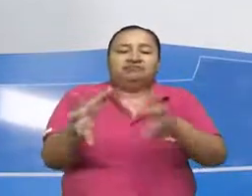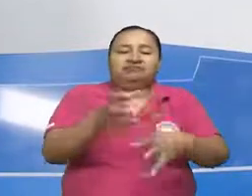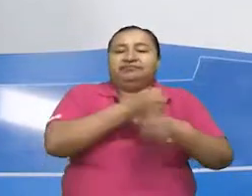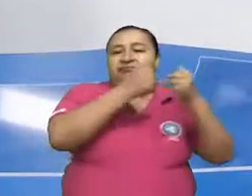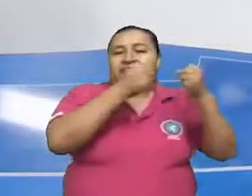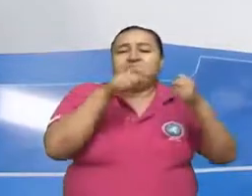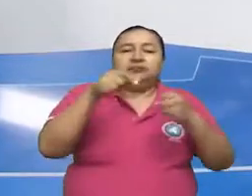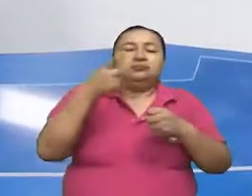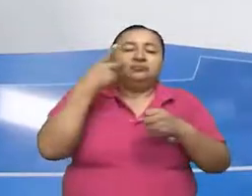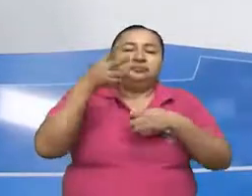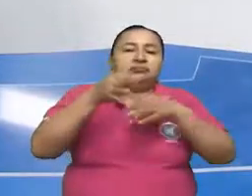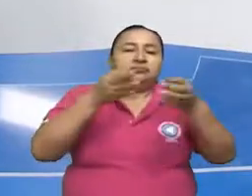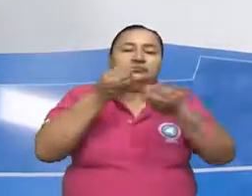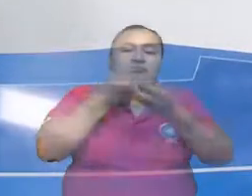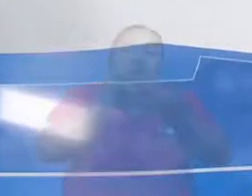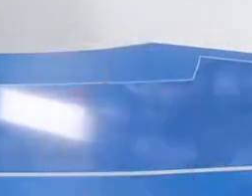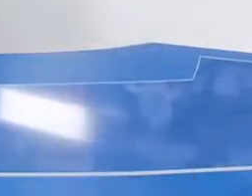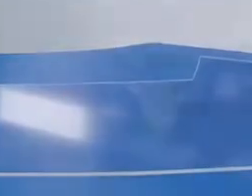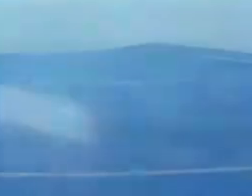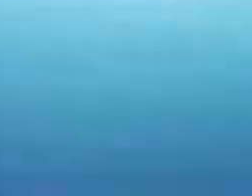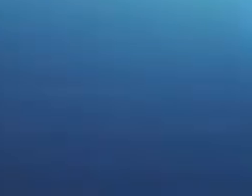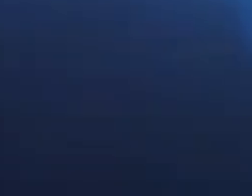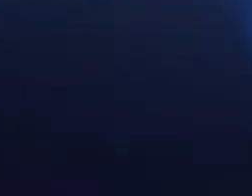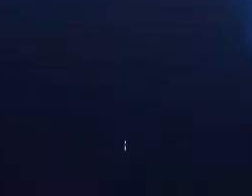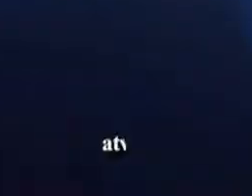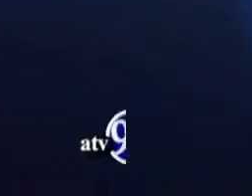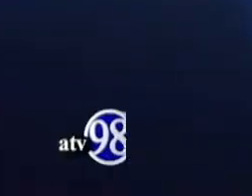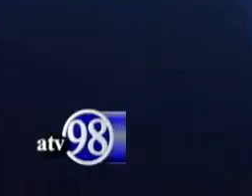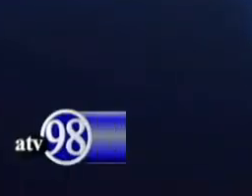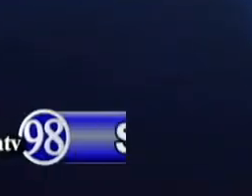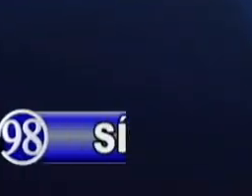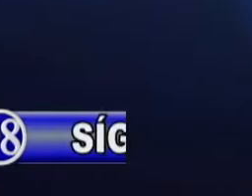Los detalles en el siguiente reporte.